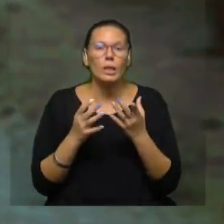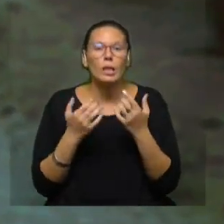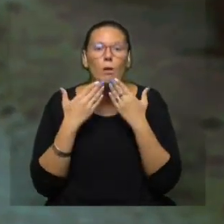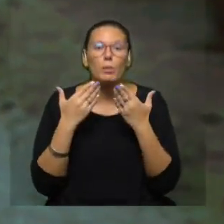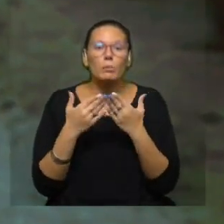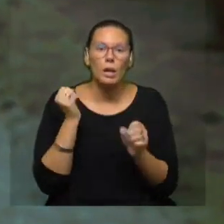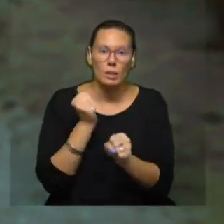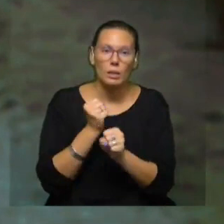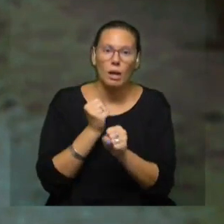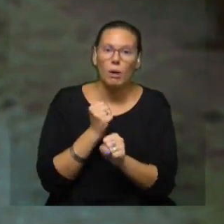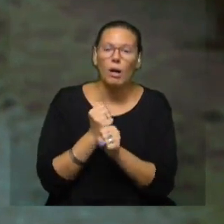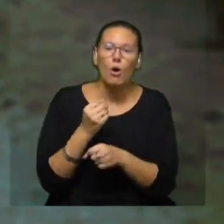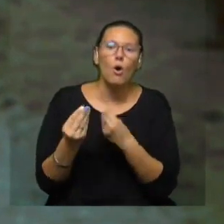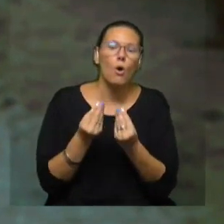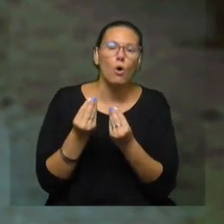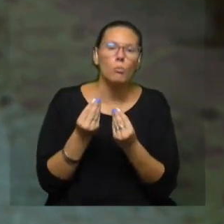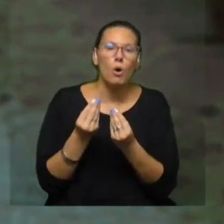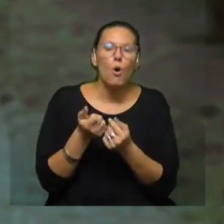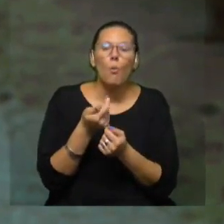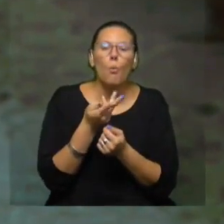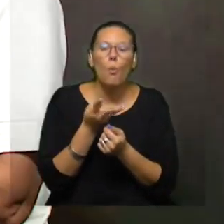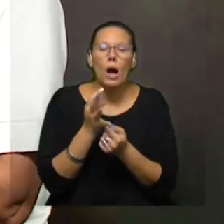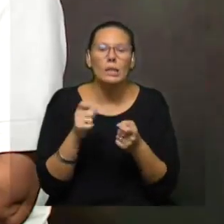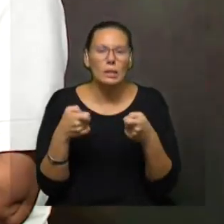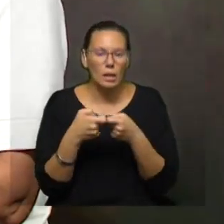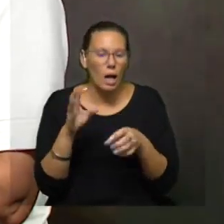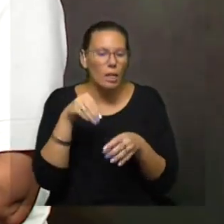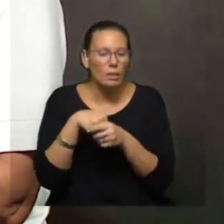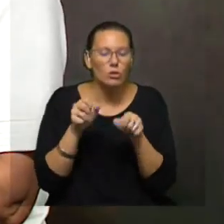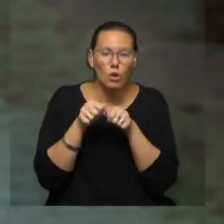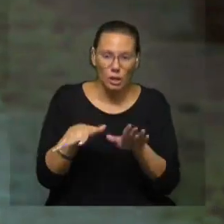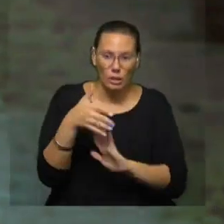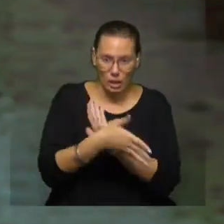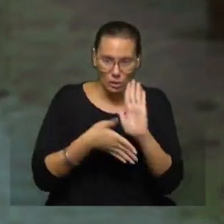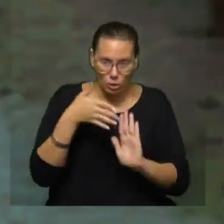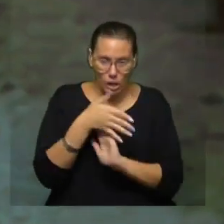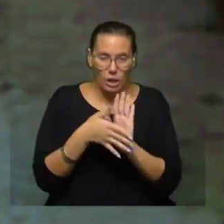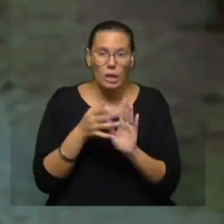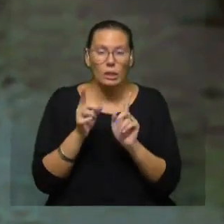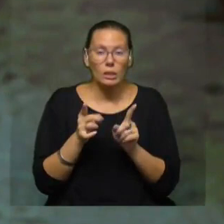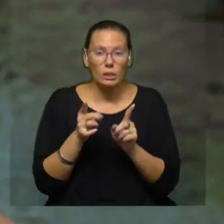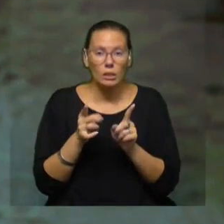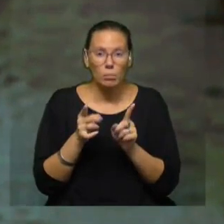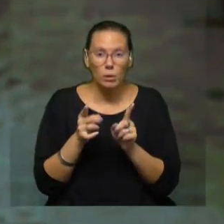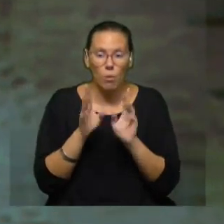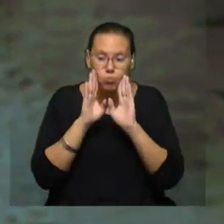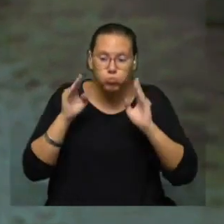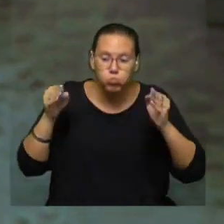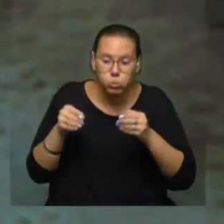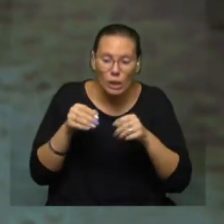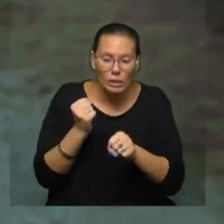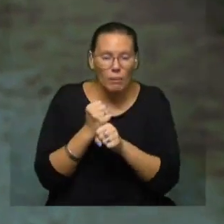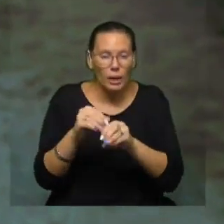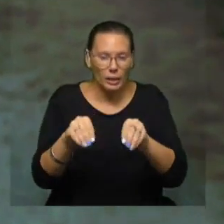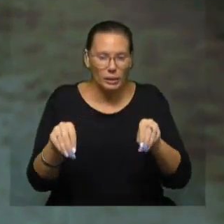el trabajo. ¿Cómo trabajan primero? ¿Cuántas organizaciones y cómo está compuesta la red nacional? Y a su vez, tiene una pata como en el territorio, claramente,